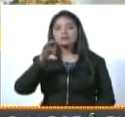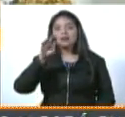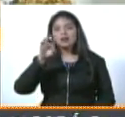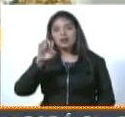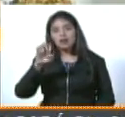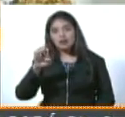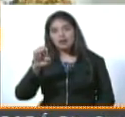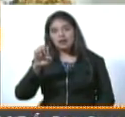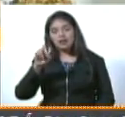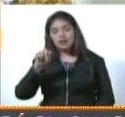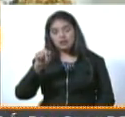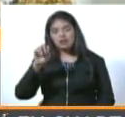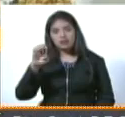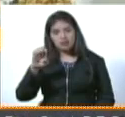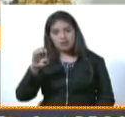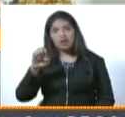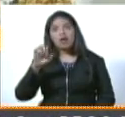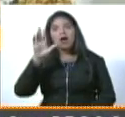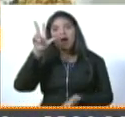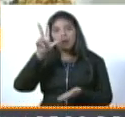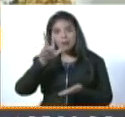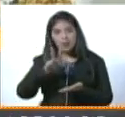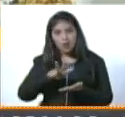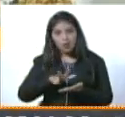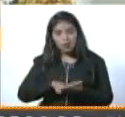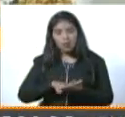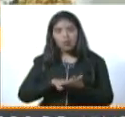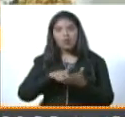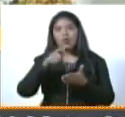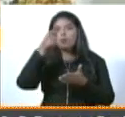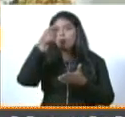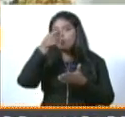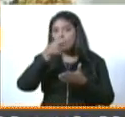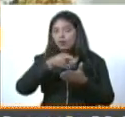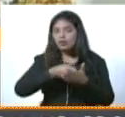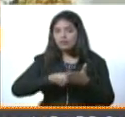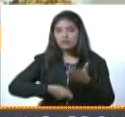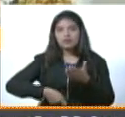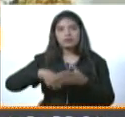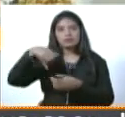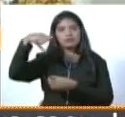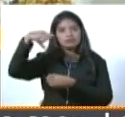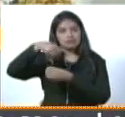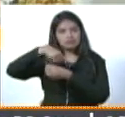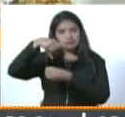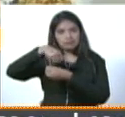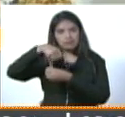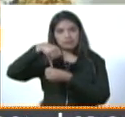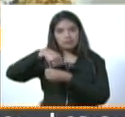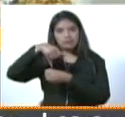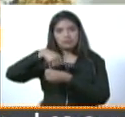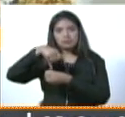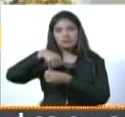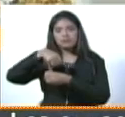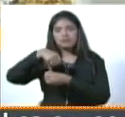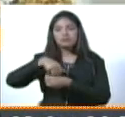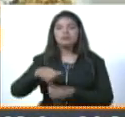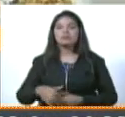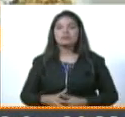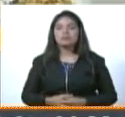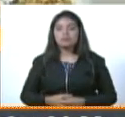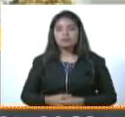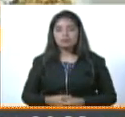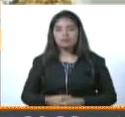Electoral aprobó la no utilización de la tinta indeleble. Esto, en